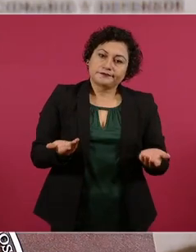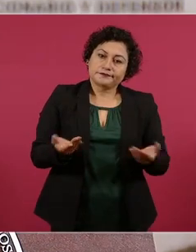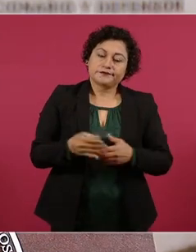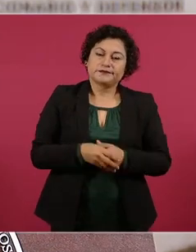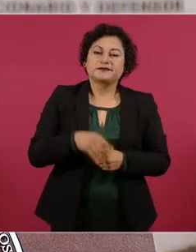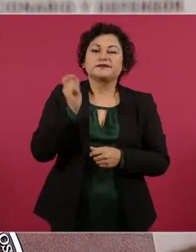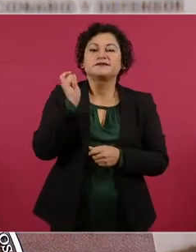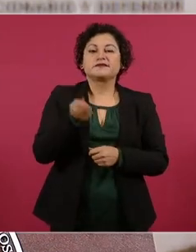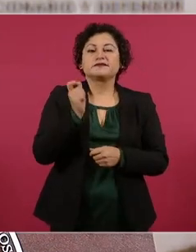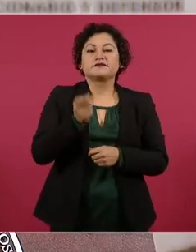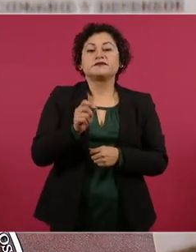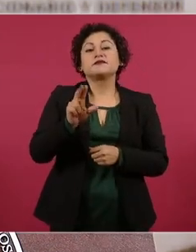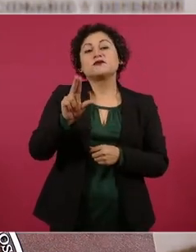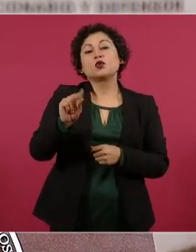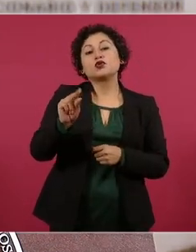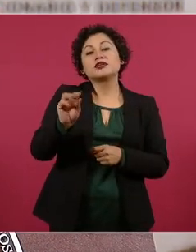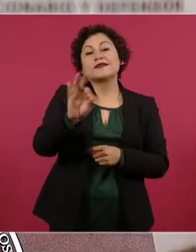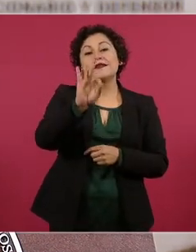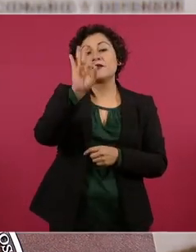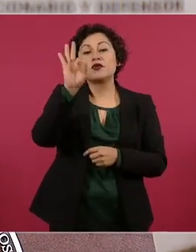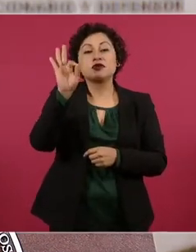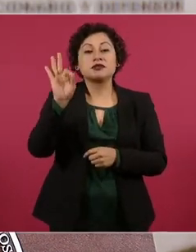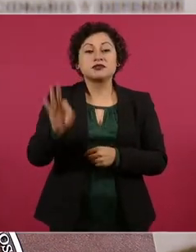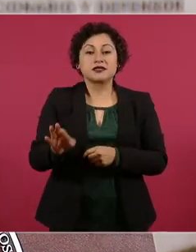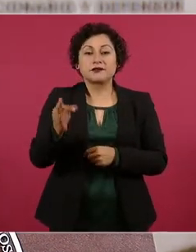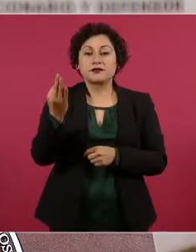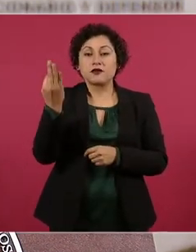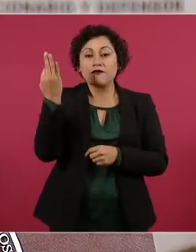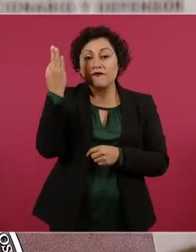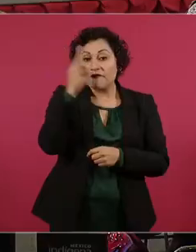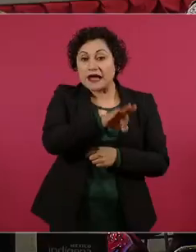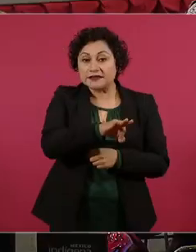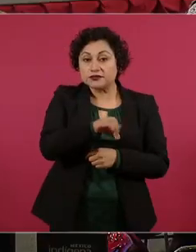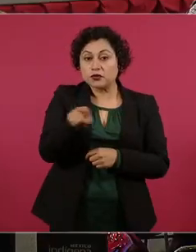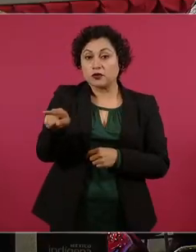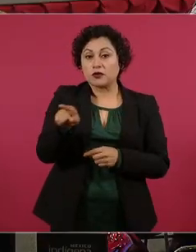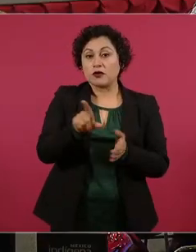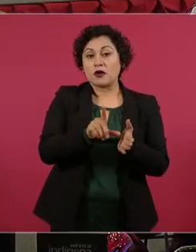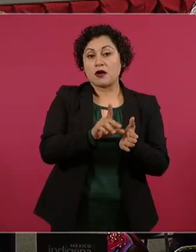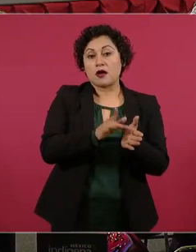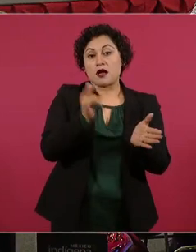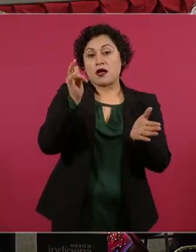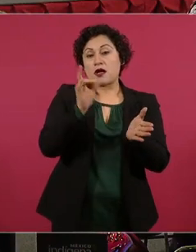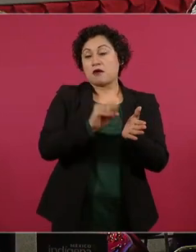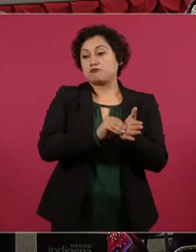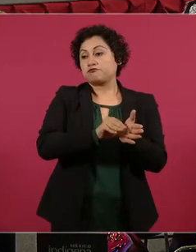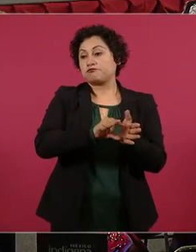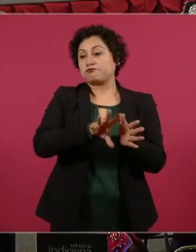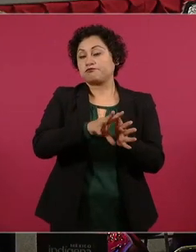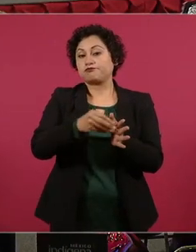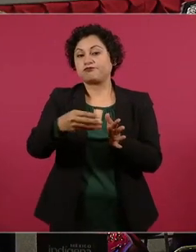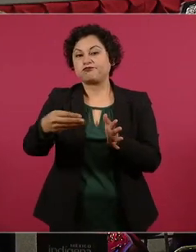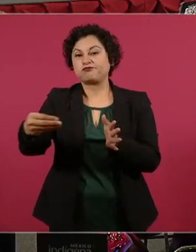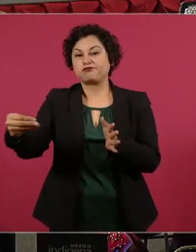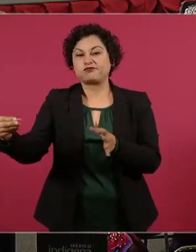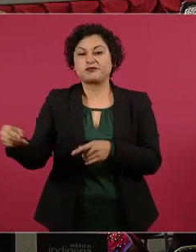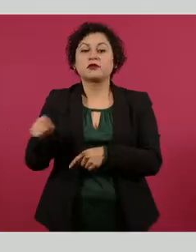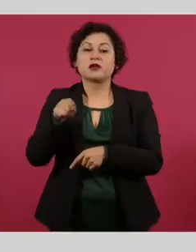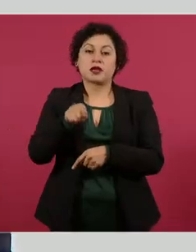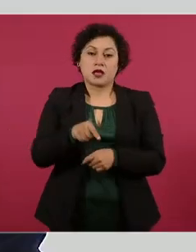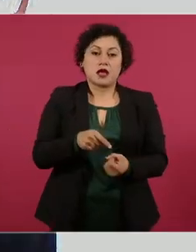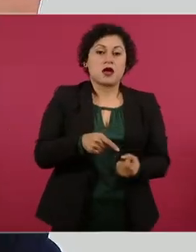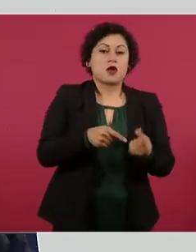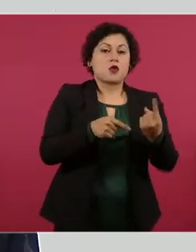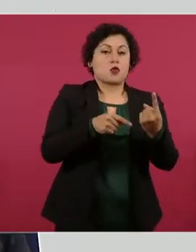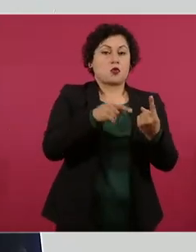que el 80% es artificial, digamos, ellos sirven a la candidata de la oposición en positivo